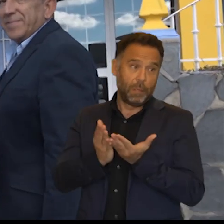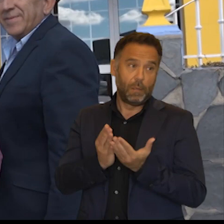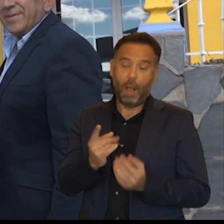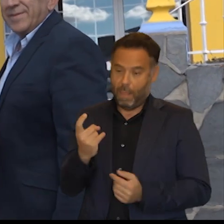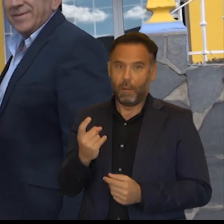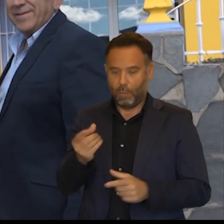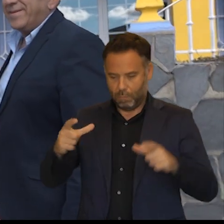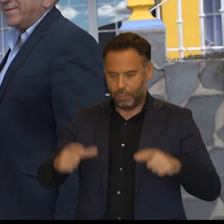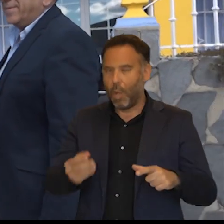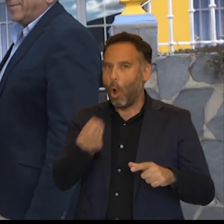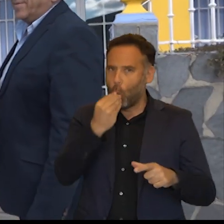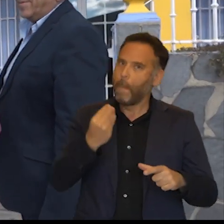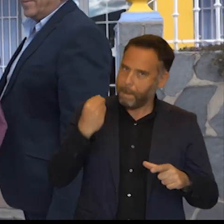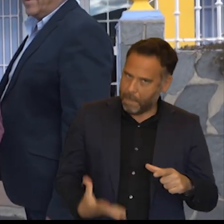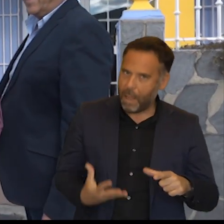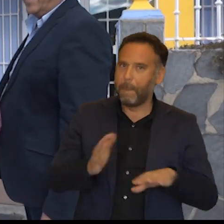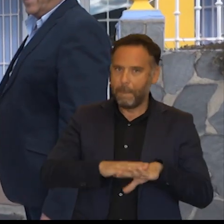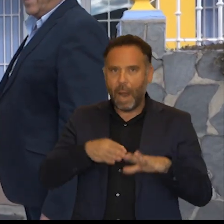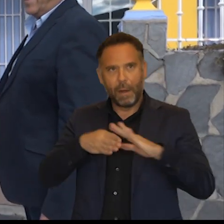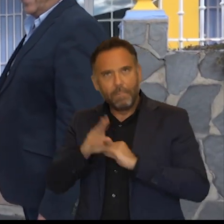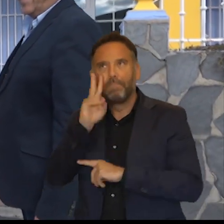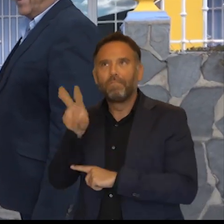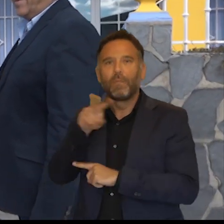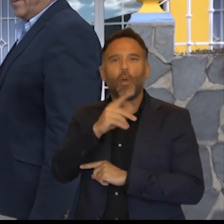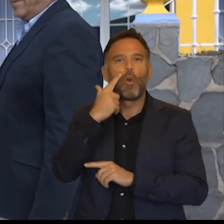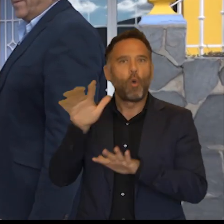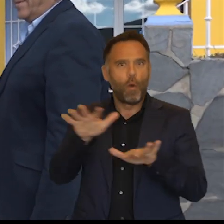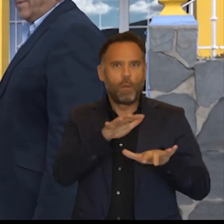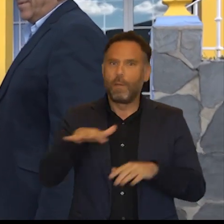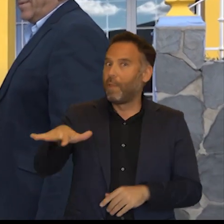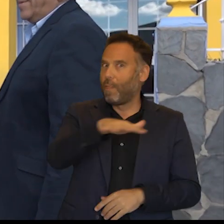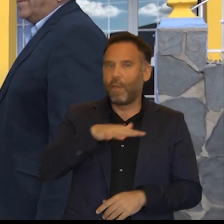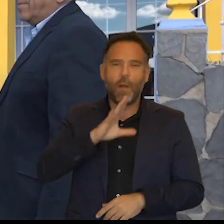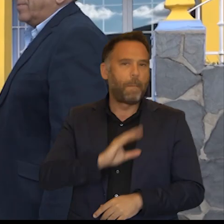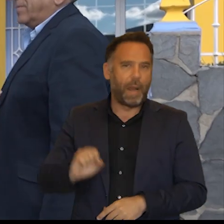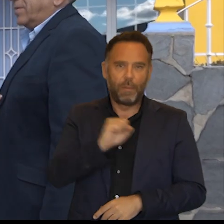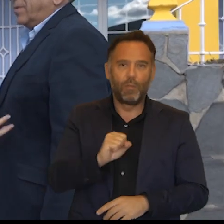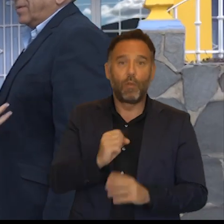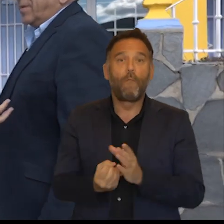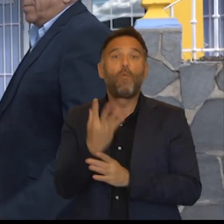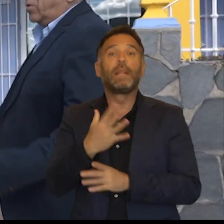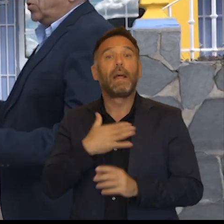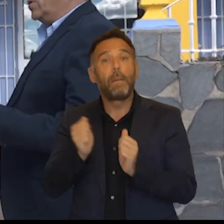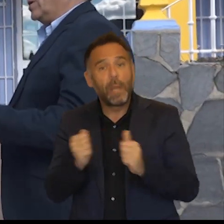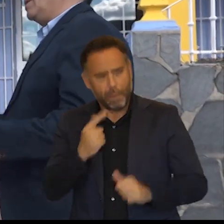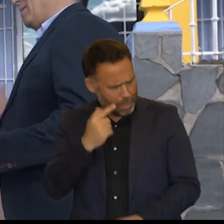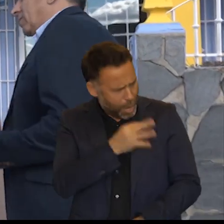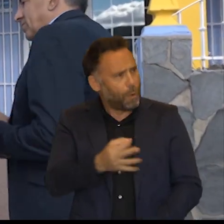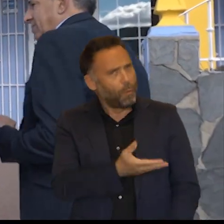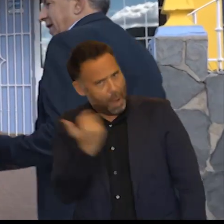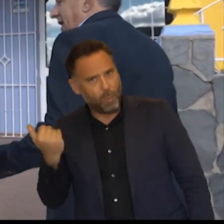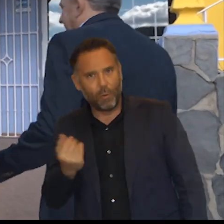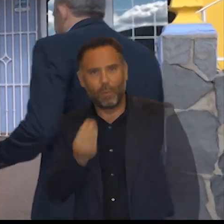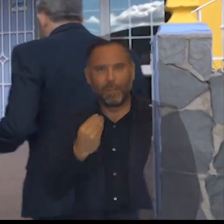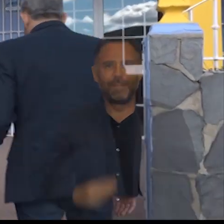se merece una buena comida para seguir conociendo este maravilloso sitio de Fuente de Piedra. Por supuesto que sí, vamos.